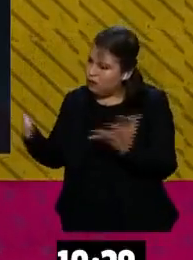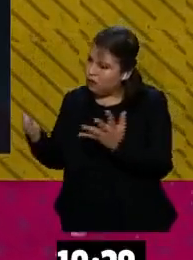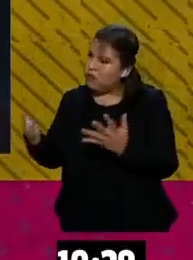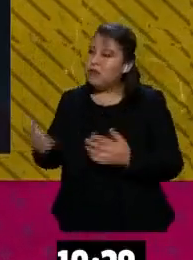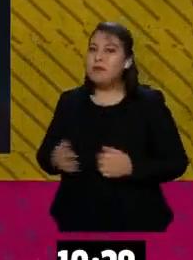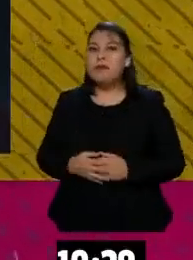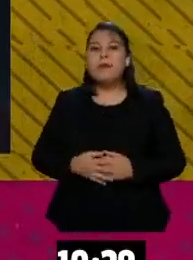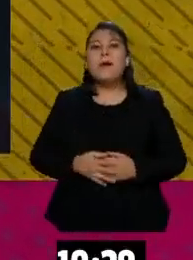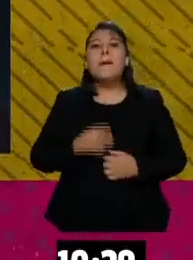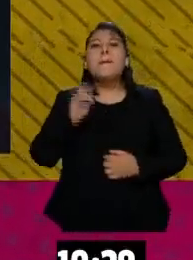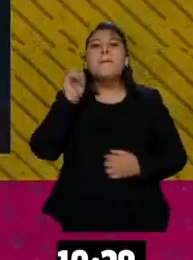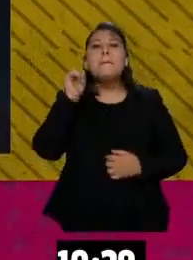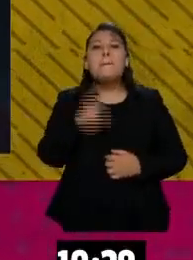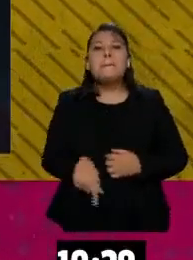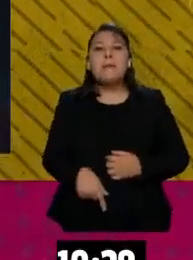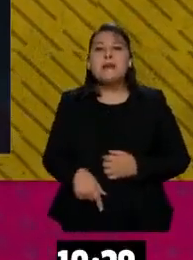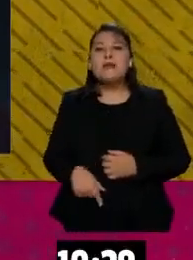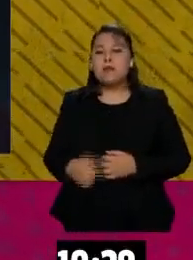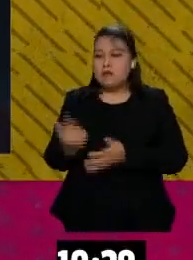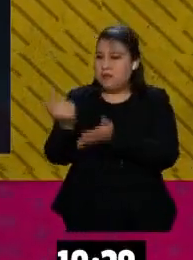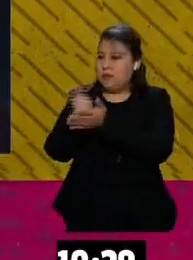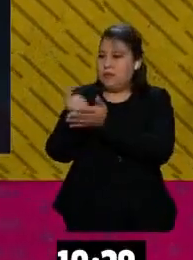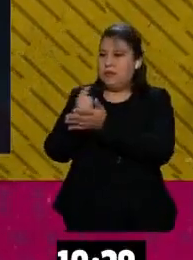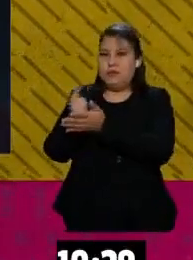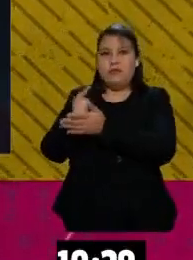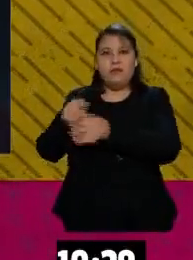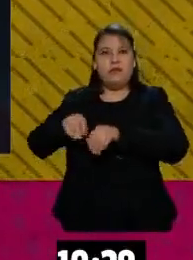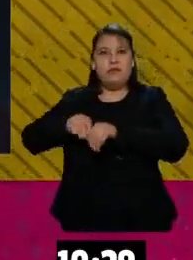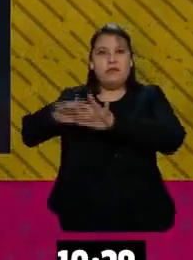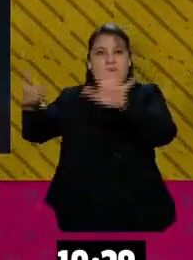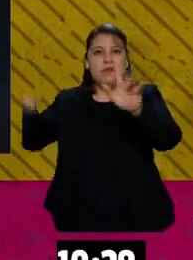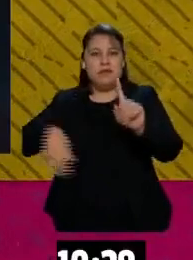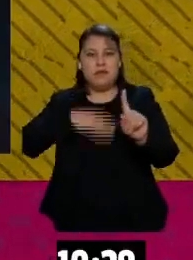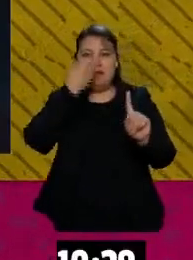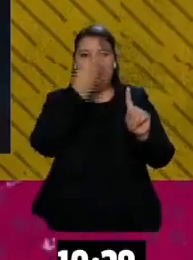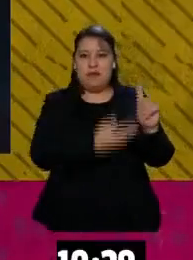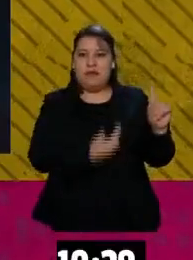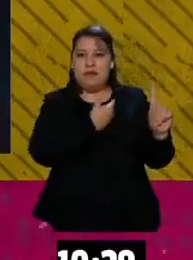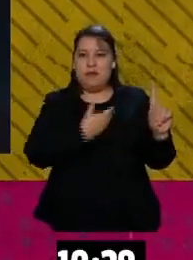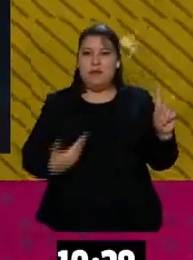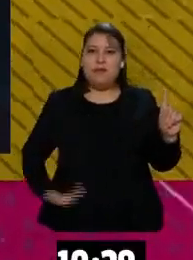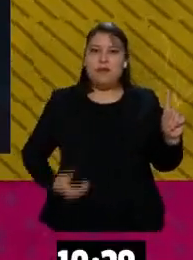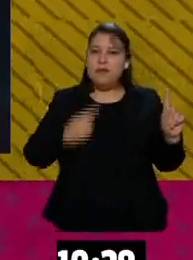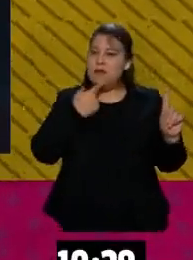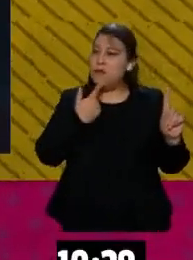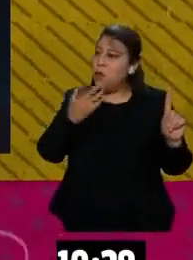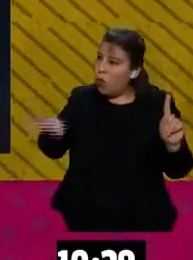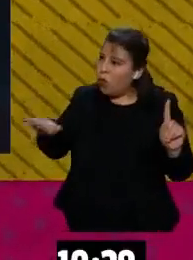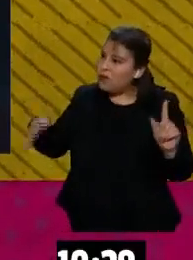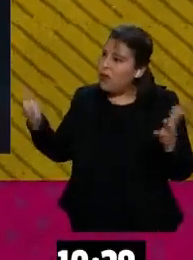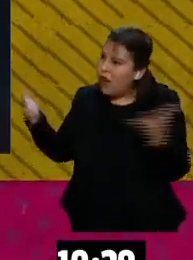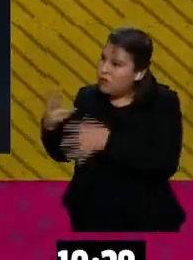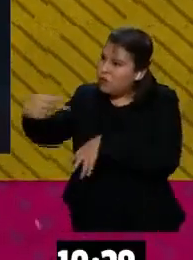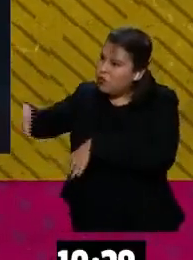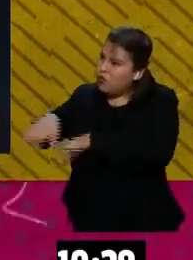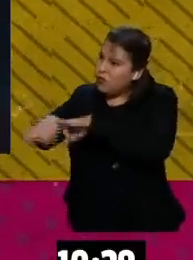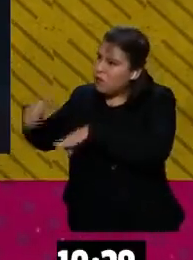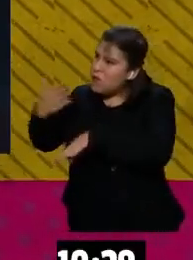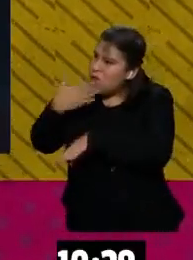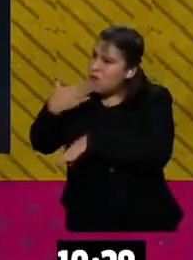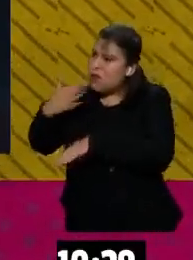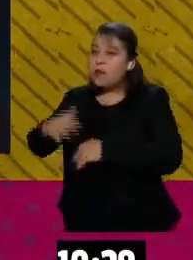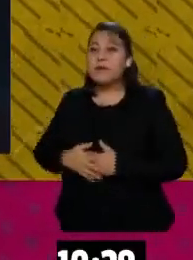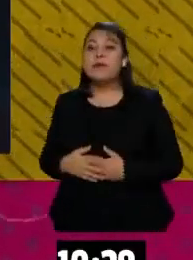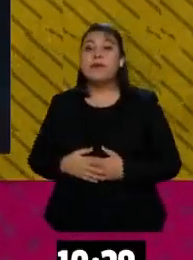salió anunciado el libro del fiscal imperial y el presidente ya le dio las tareas de que te pones a chambear y ya anunció que la Fiscalía General de la